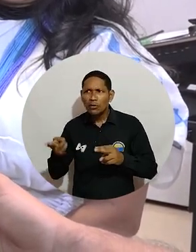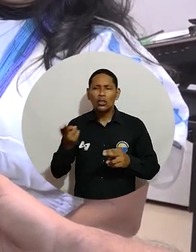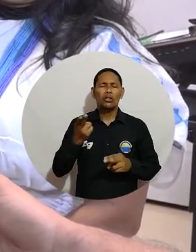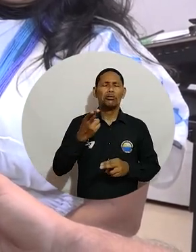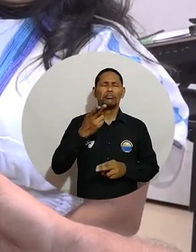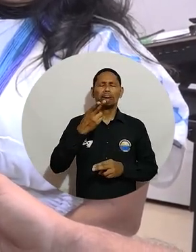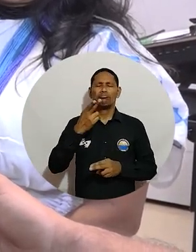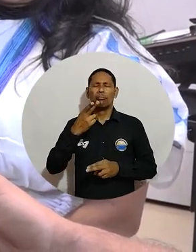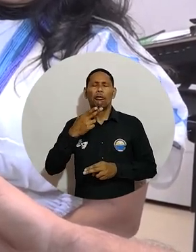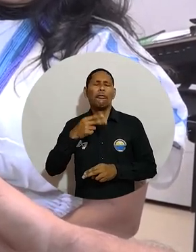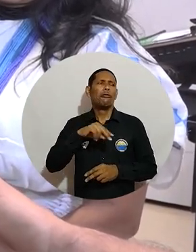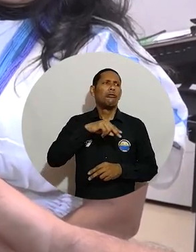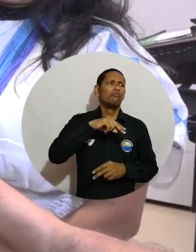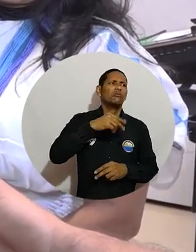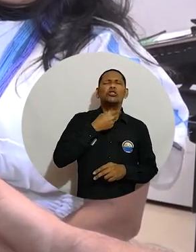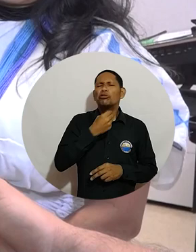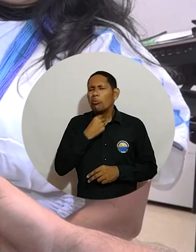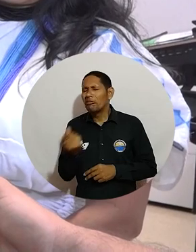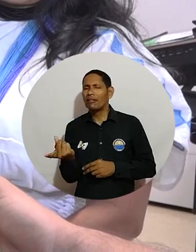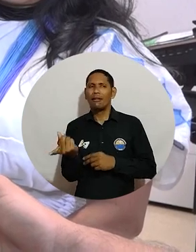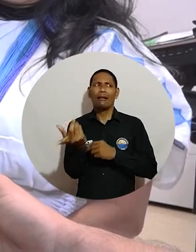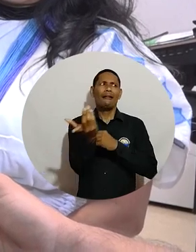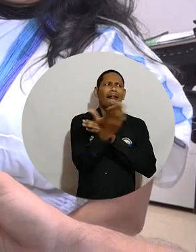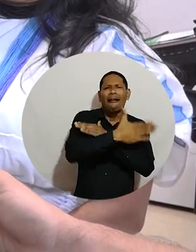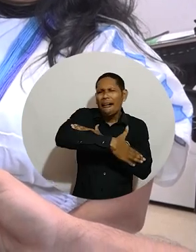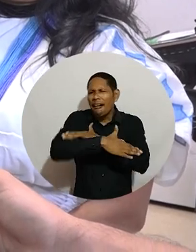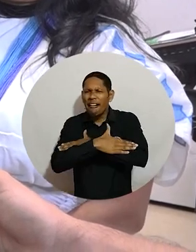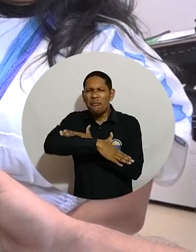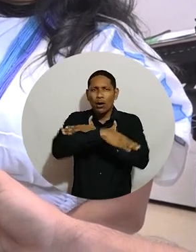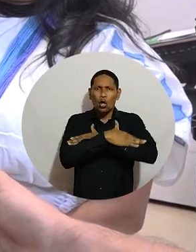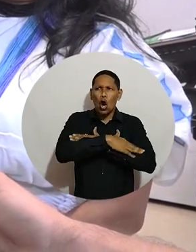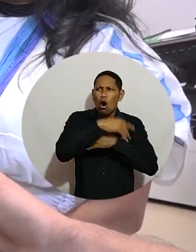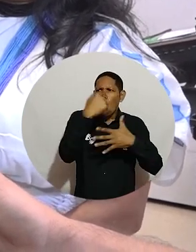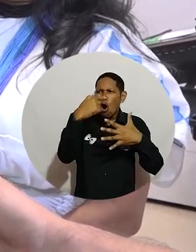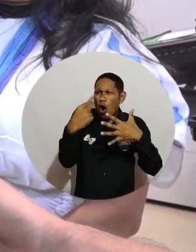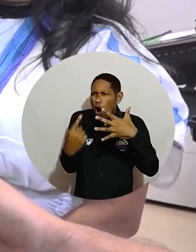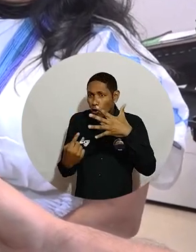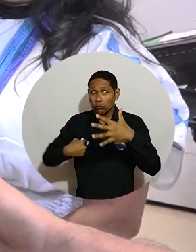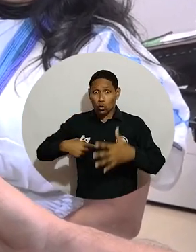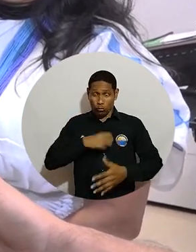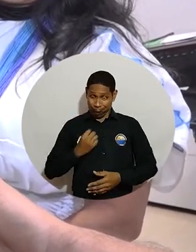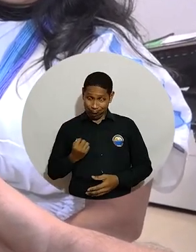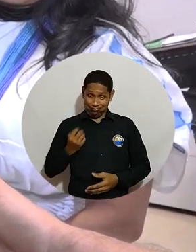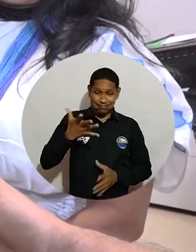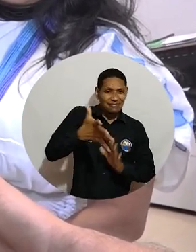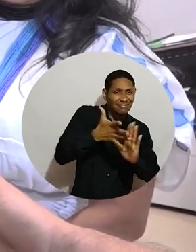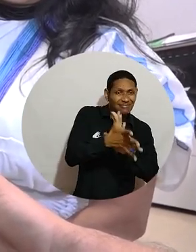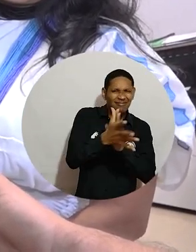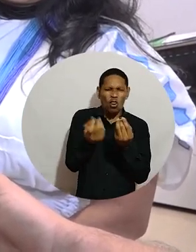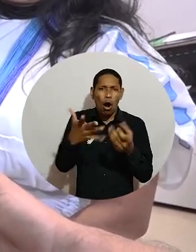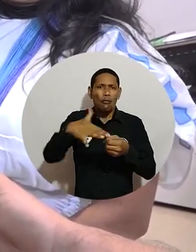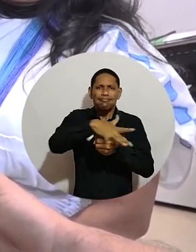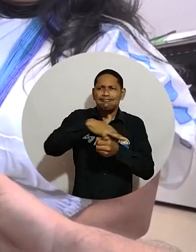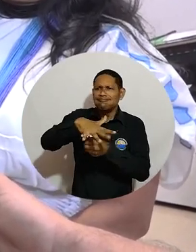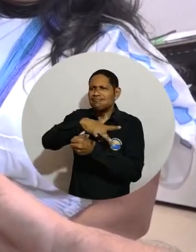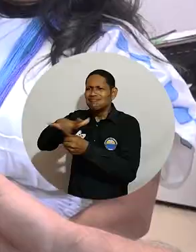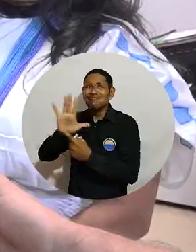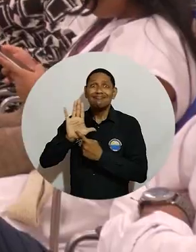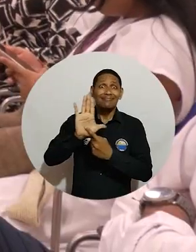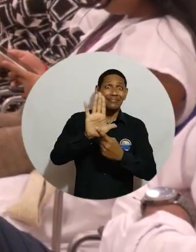comedia, hablar sobre espacios de animación. Nosotros tenemos muchas cosas que decir en muchos contextos y estoy